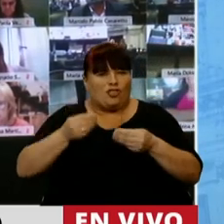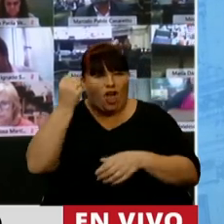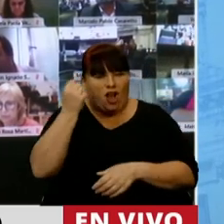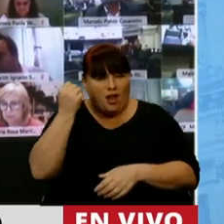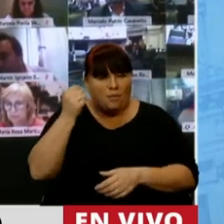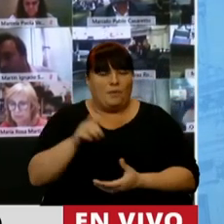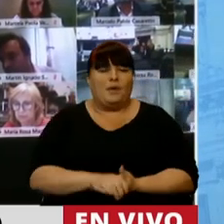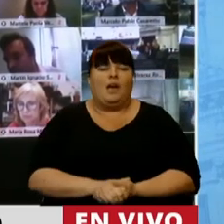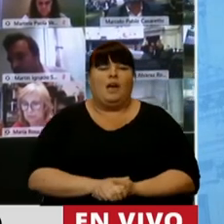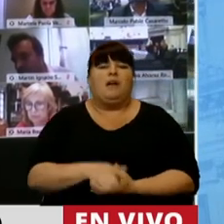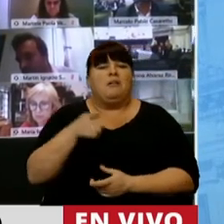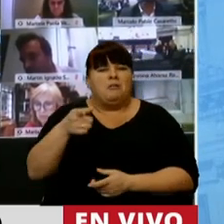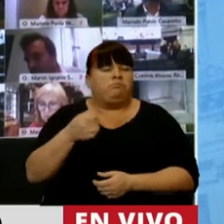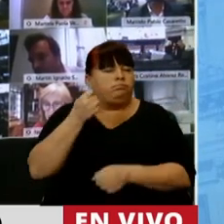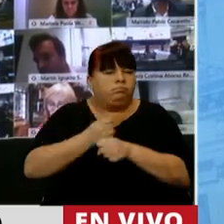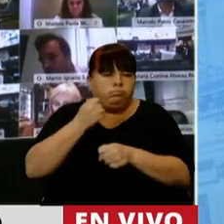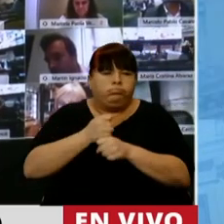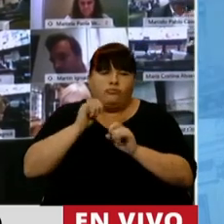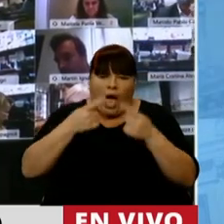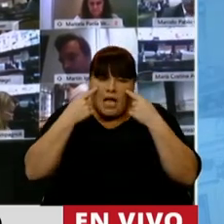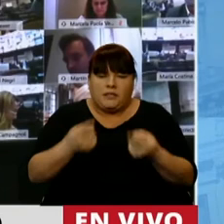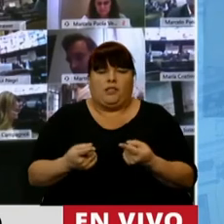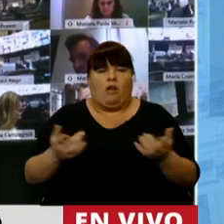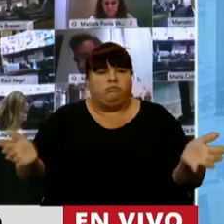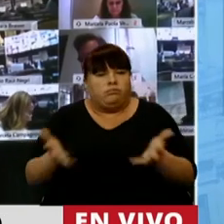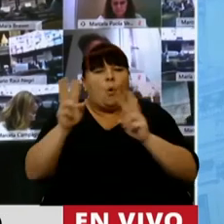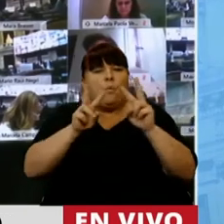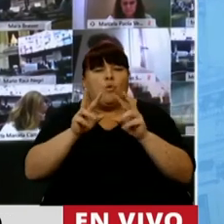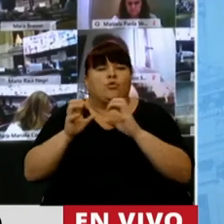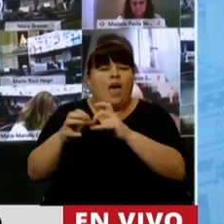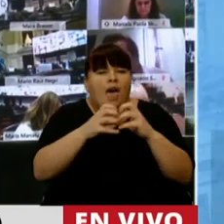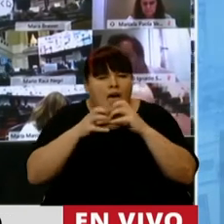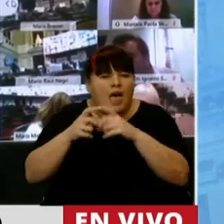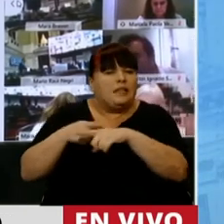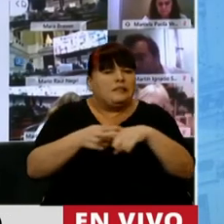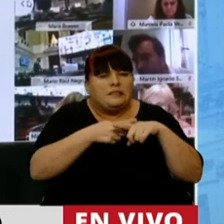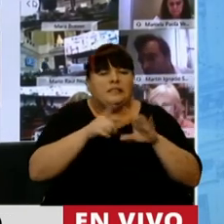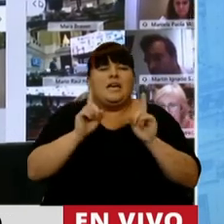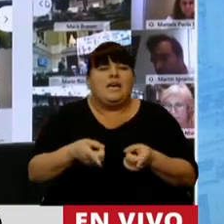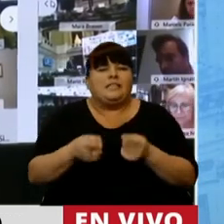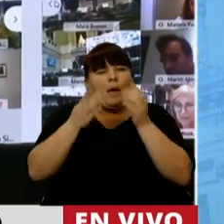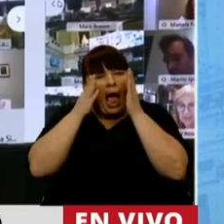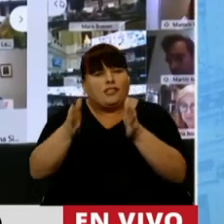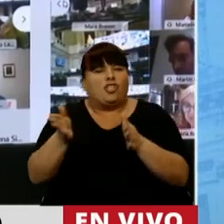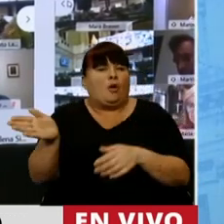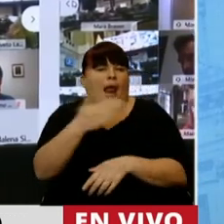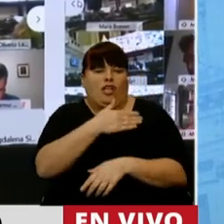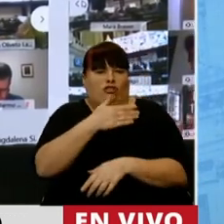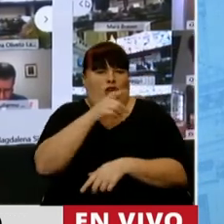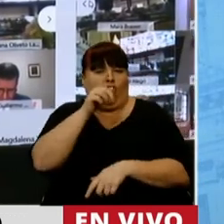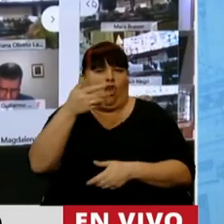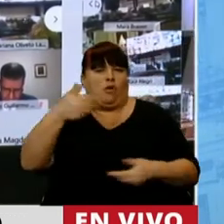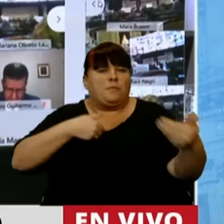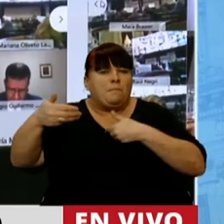Hacienda por su abnegada disposición a motivar la discusión y atender a todos